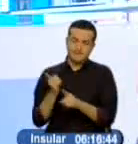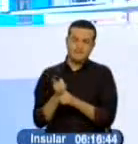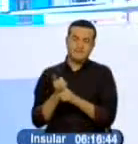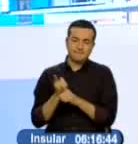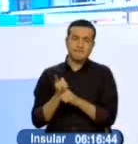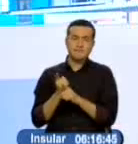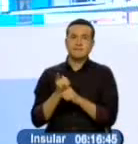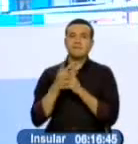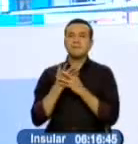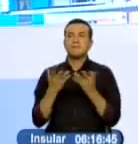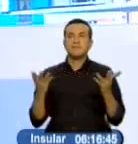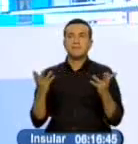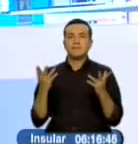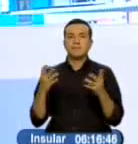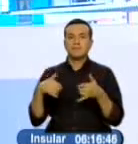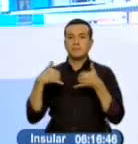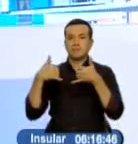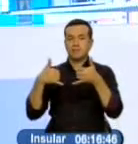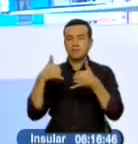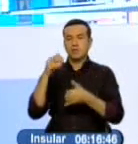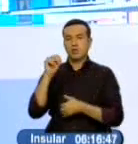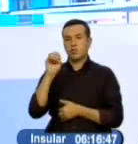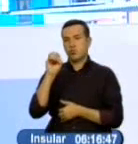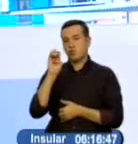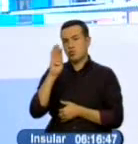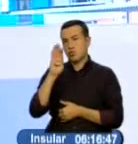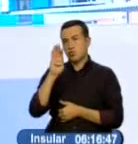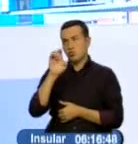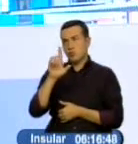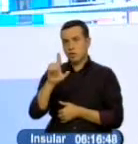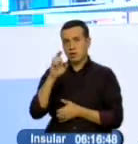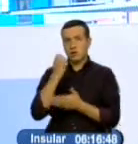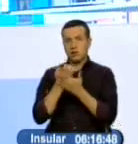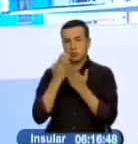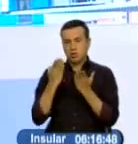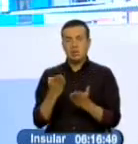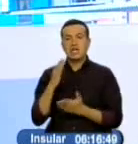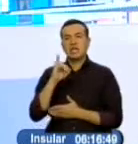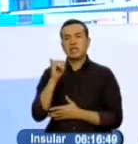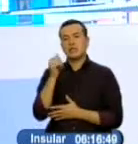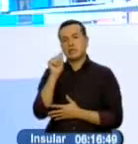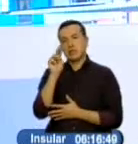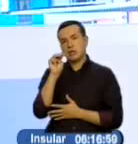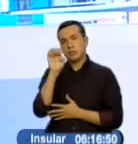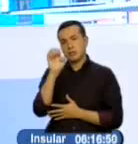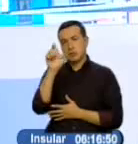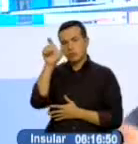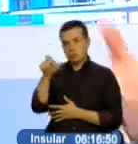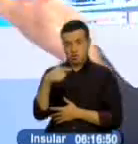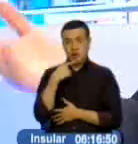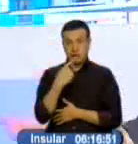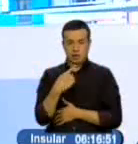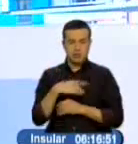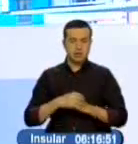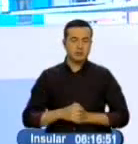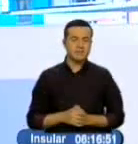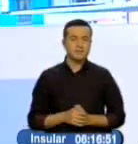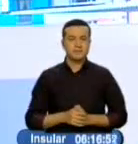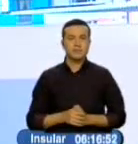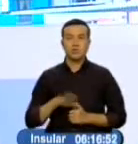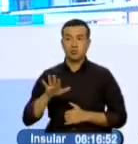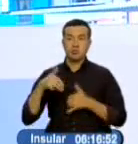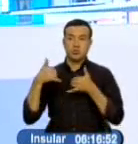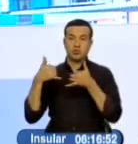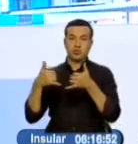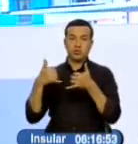este famoso premio Nobel de Economía que se llama James Heckman, Y él, entre otras cosas, ganó el premio